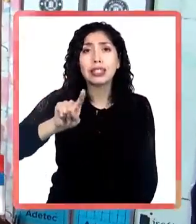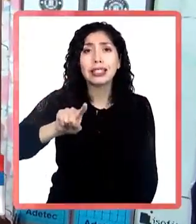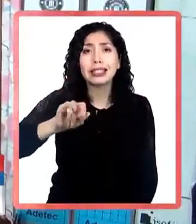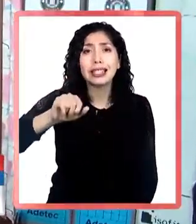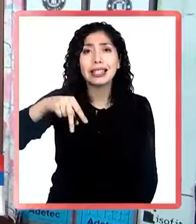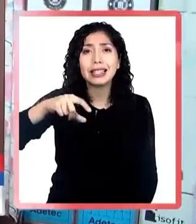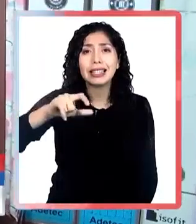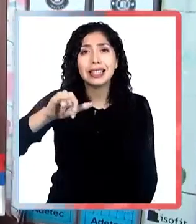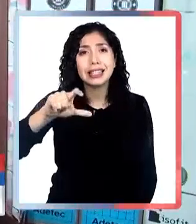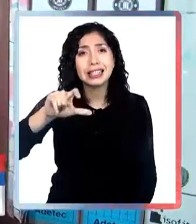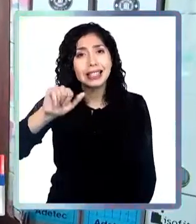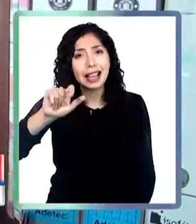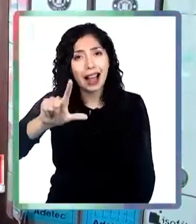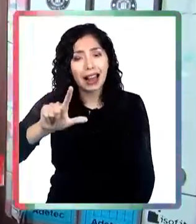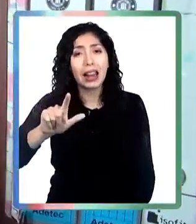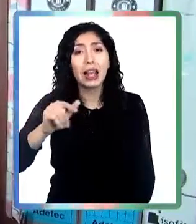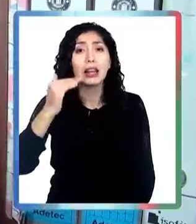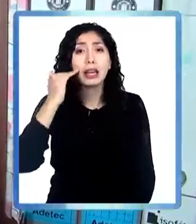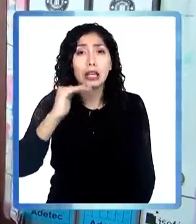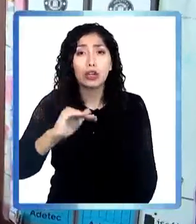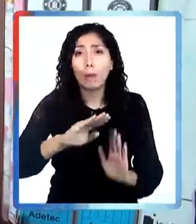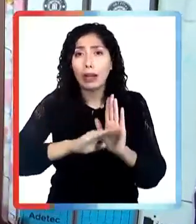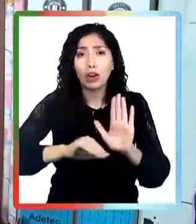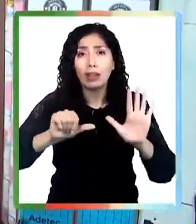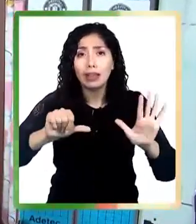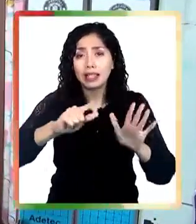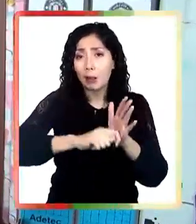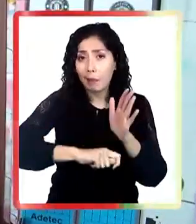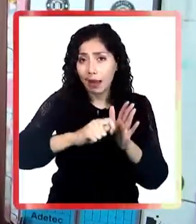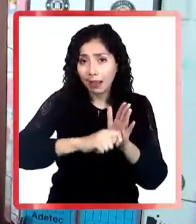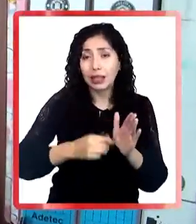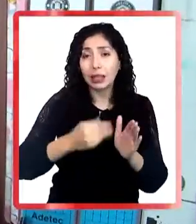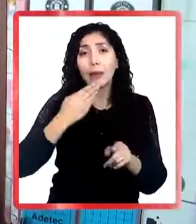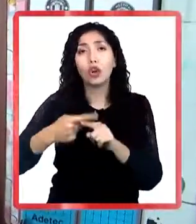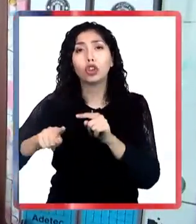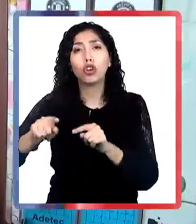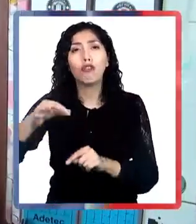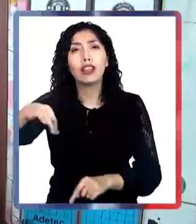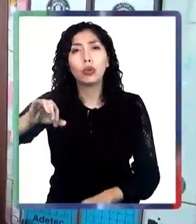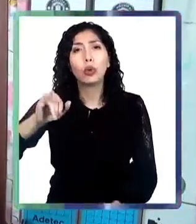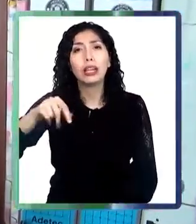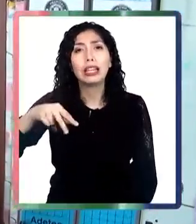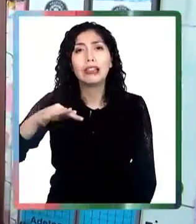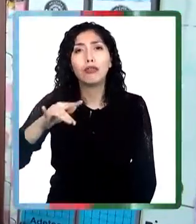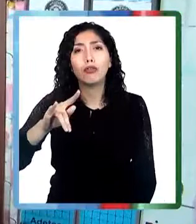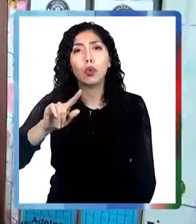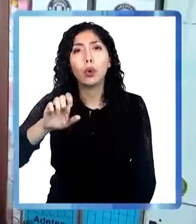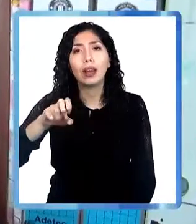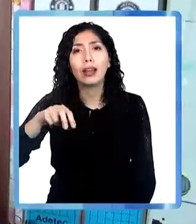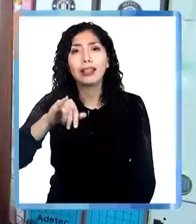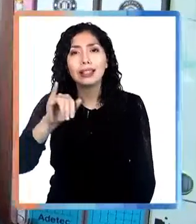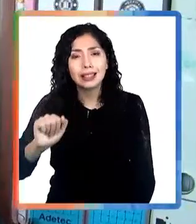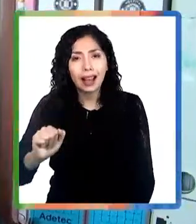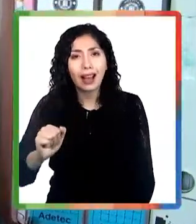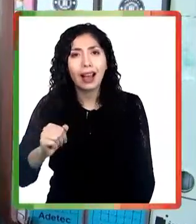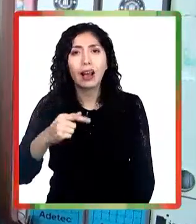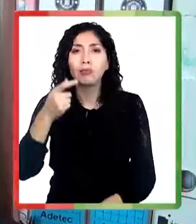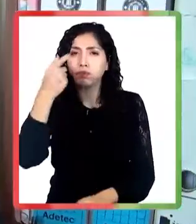respiratorio en niños menores de seis meses para influenza influeza